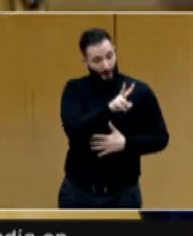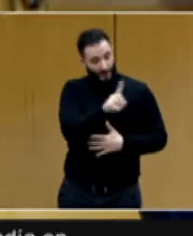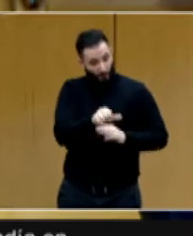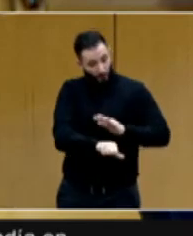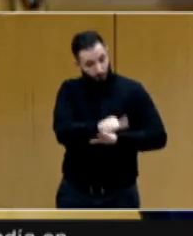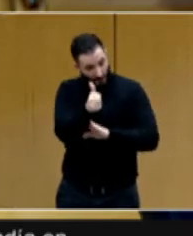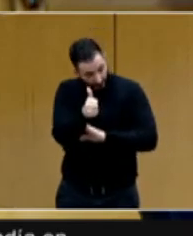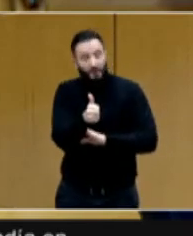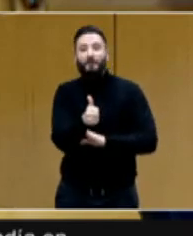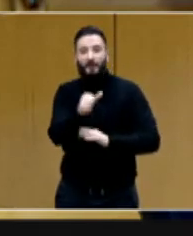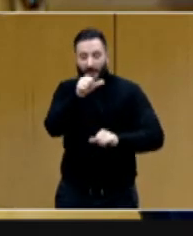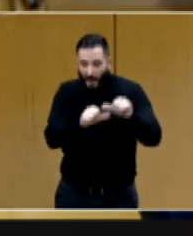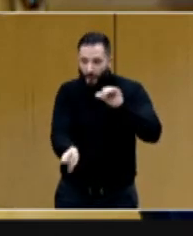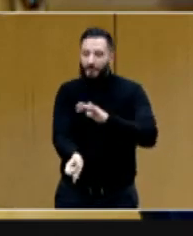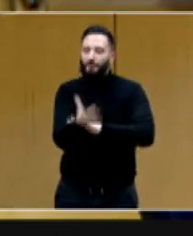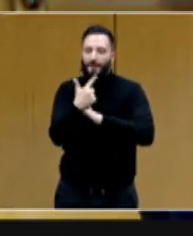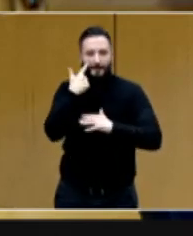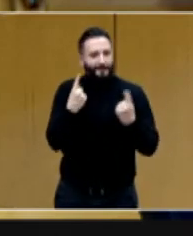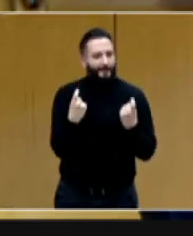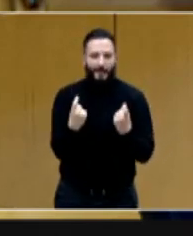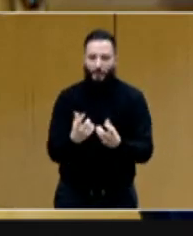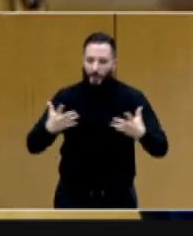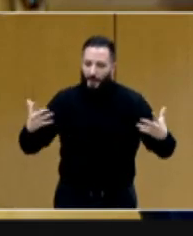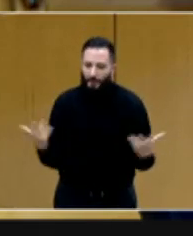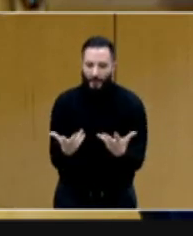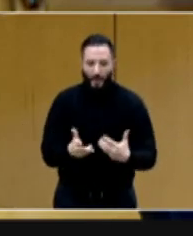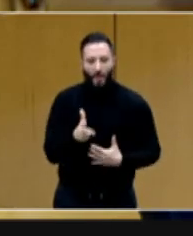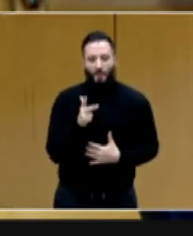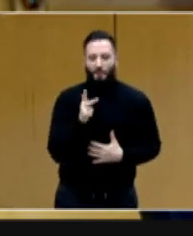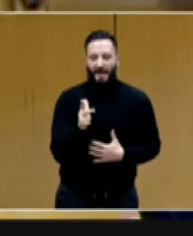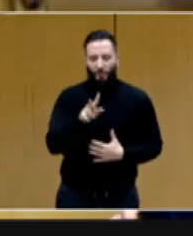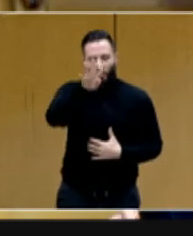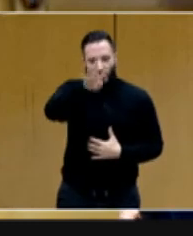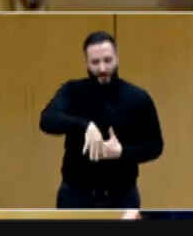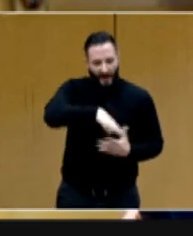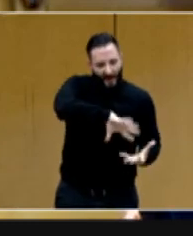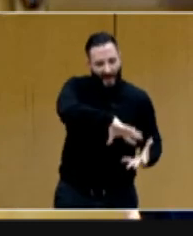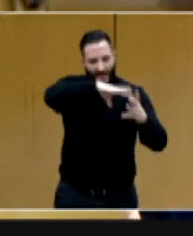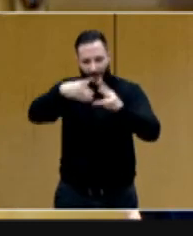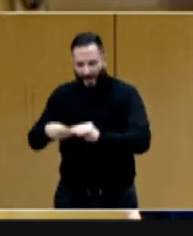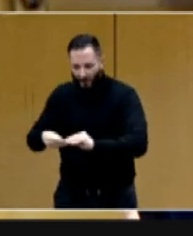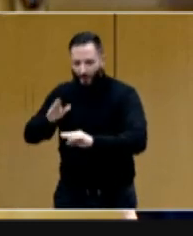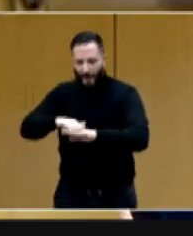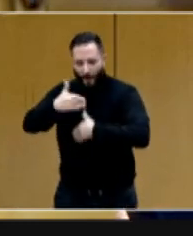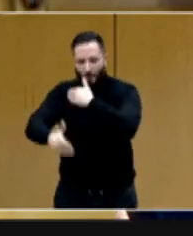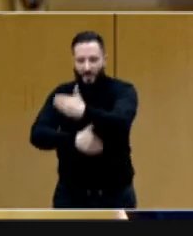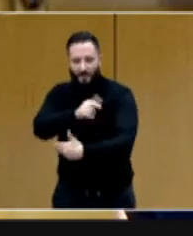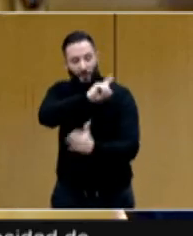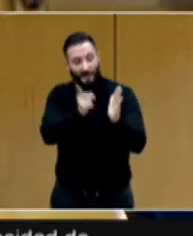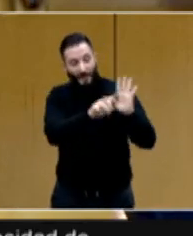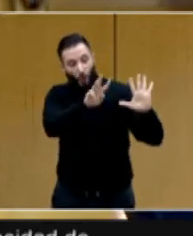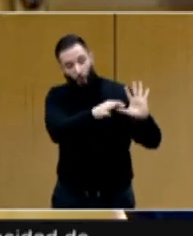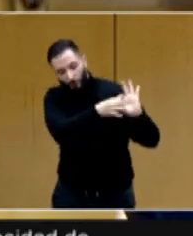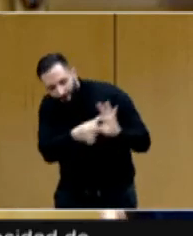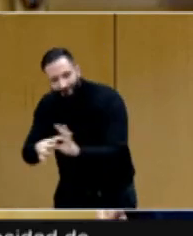urgente necesidad de adaptar El Derecho civil Catalán a los nuevos procedimientos instaurados por la ley 21 y